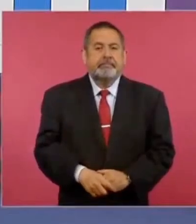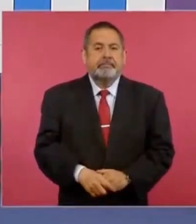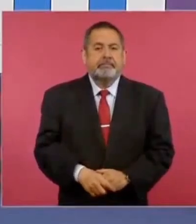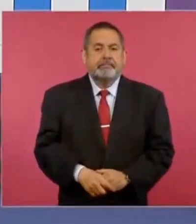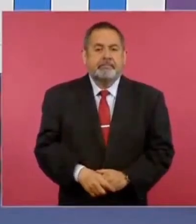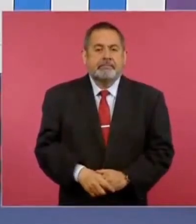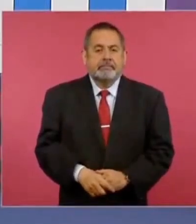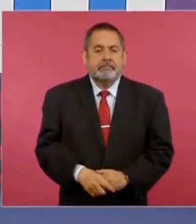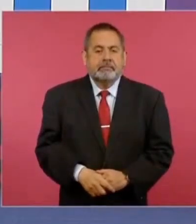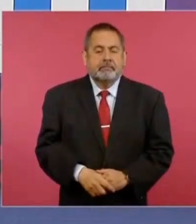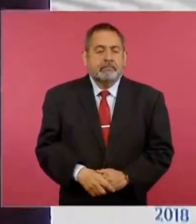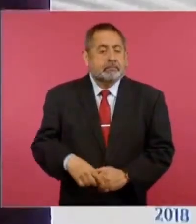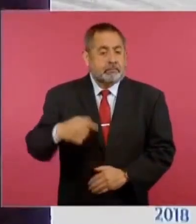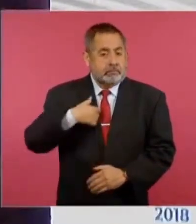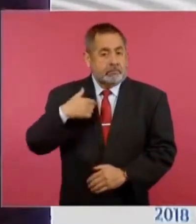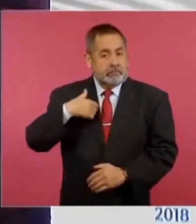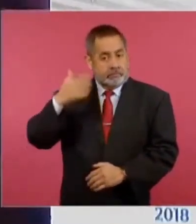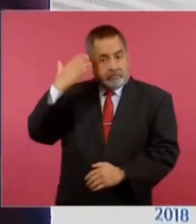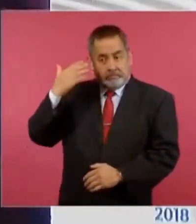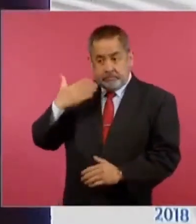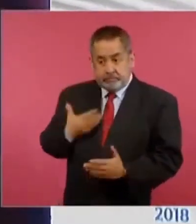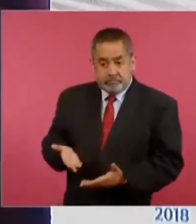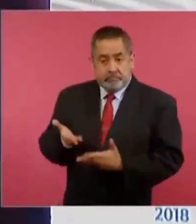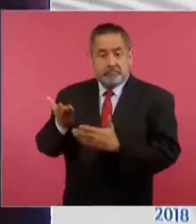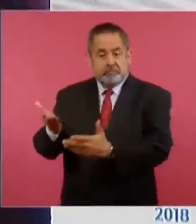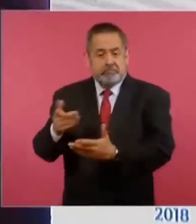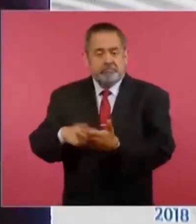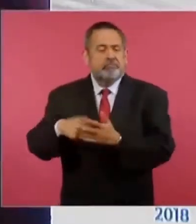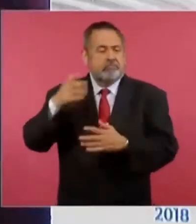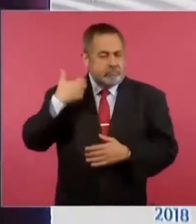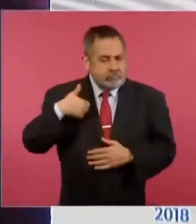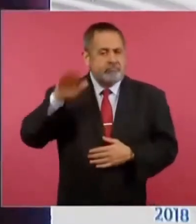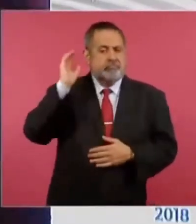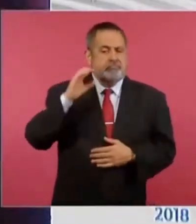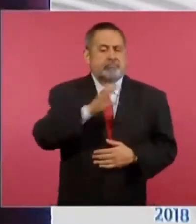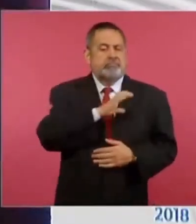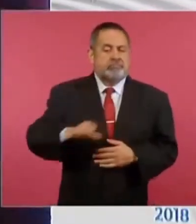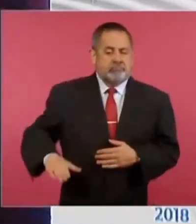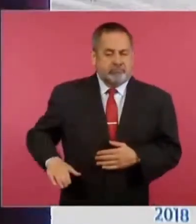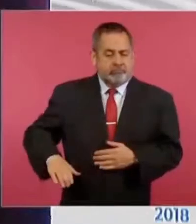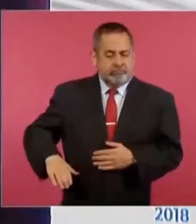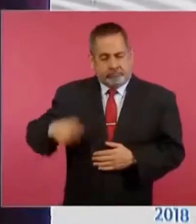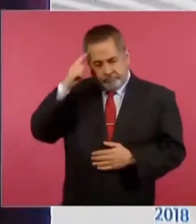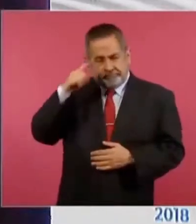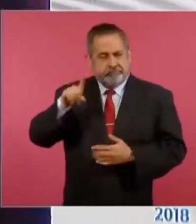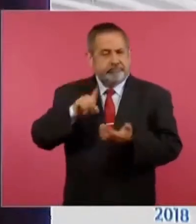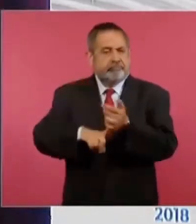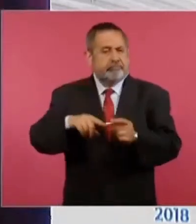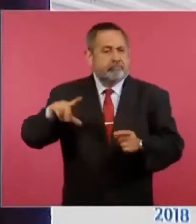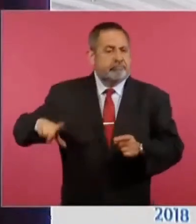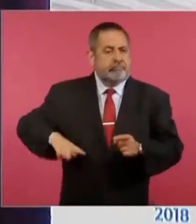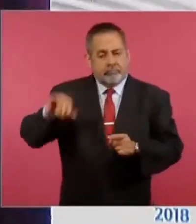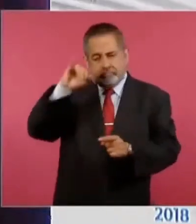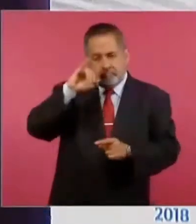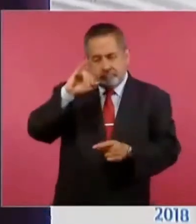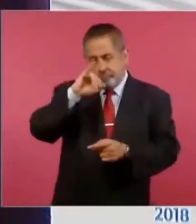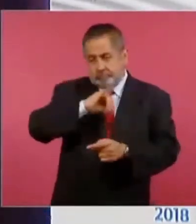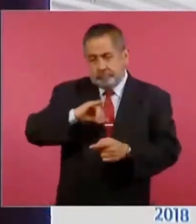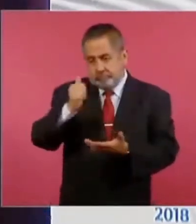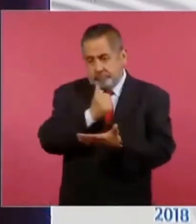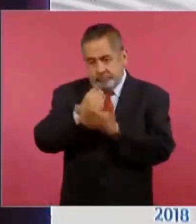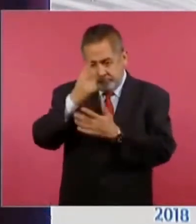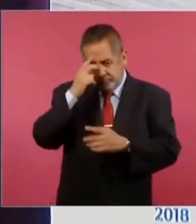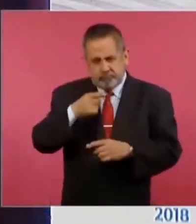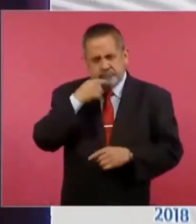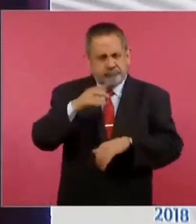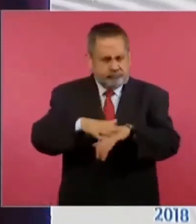Y yo había ofrecido, cuando fui candidato a jefe de gobierno, que íbamos a establecer la